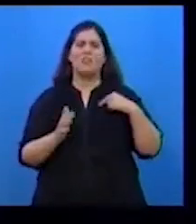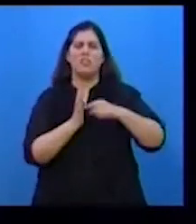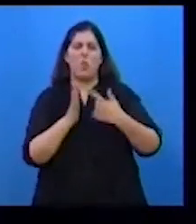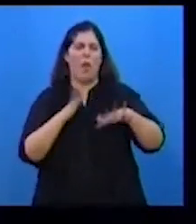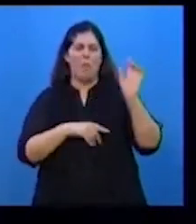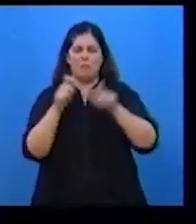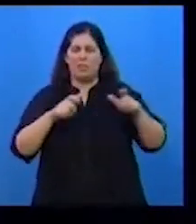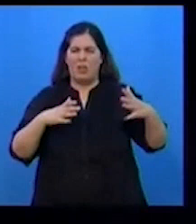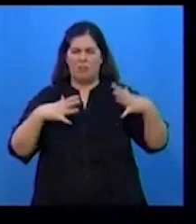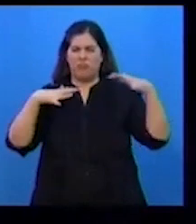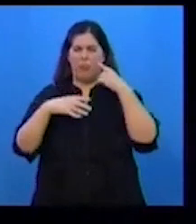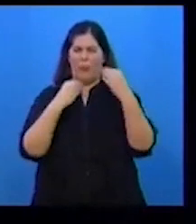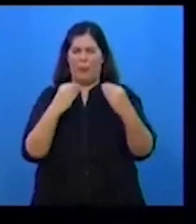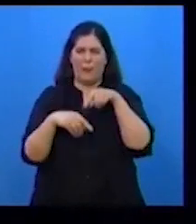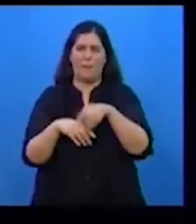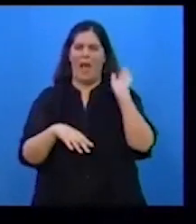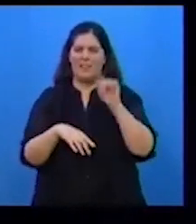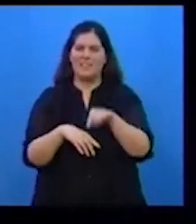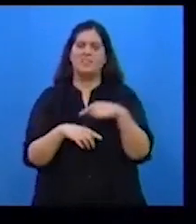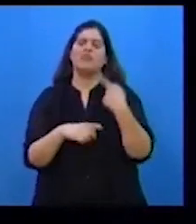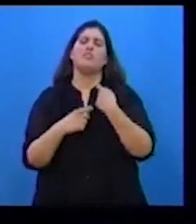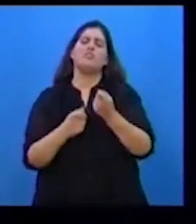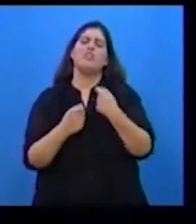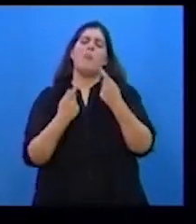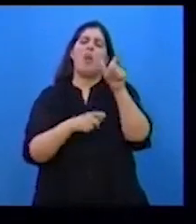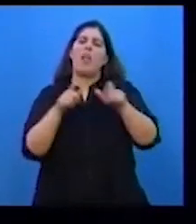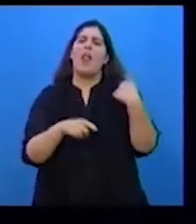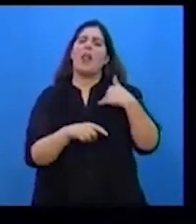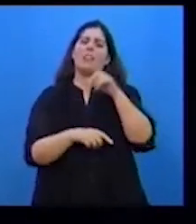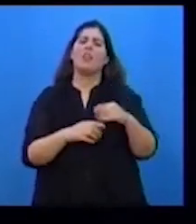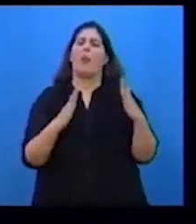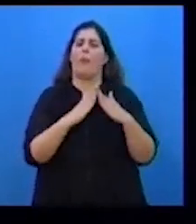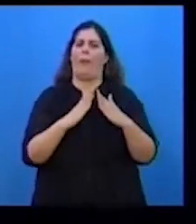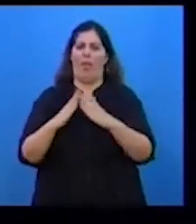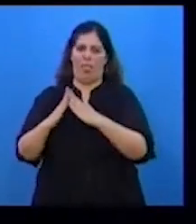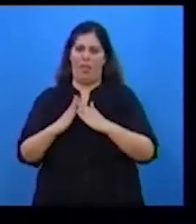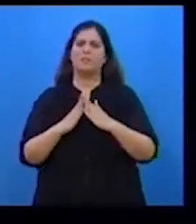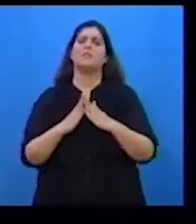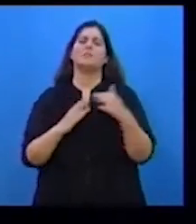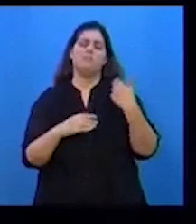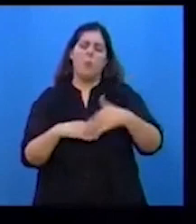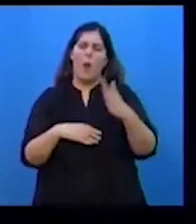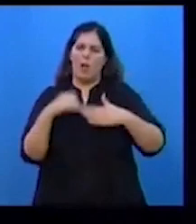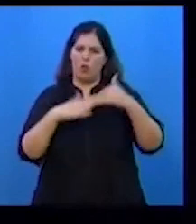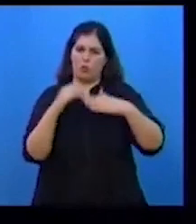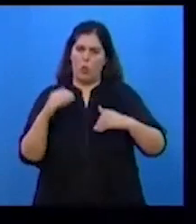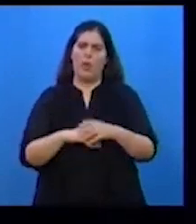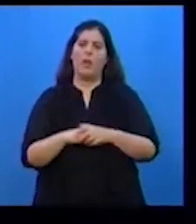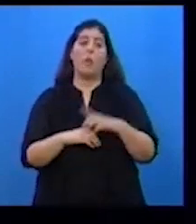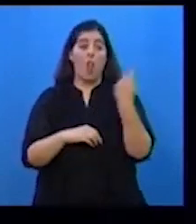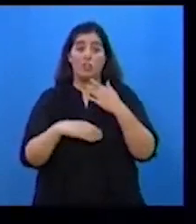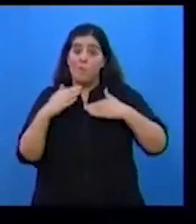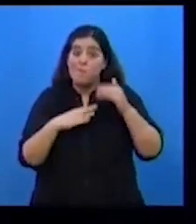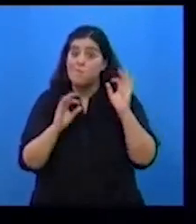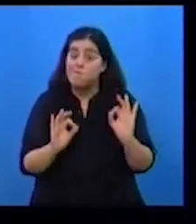de la Argentina. Necesitamos darle a los argentinos una vivienda y vamos a construirlas. Y cuando lo